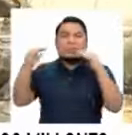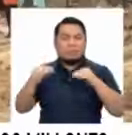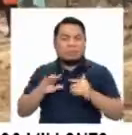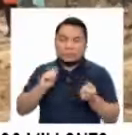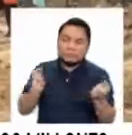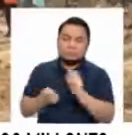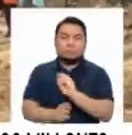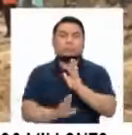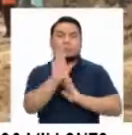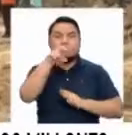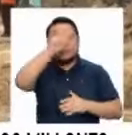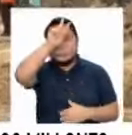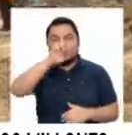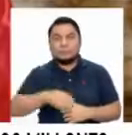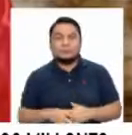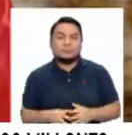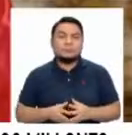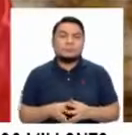el Perú.